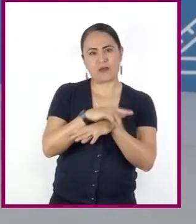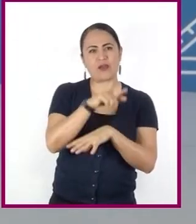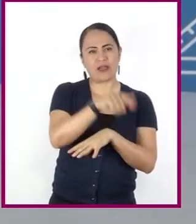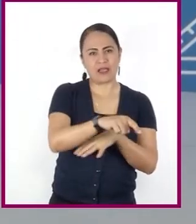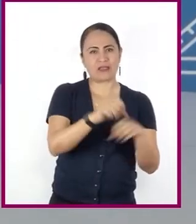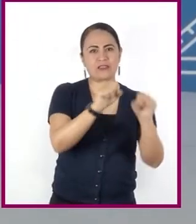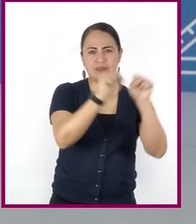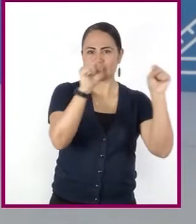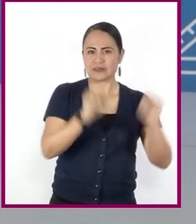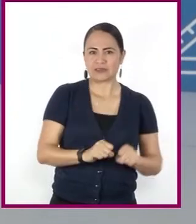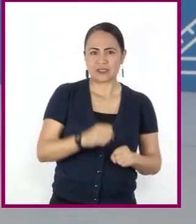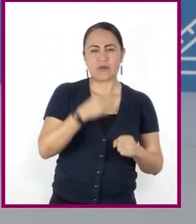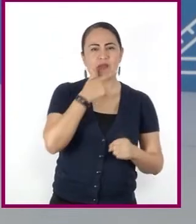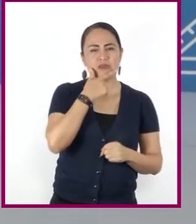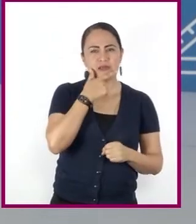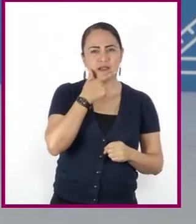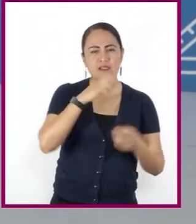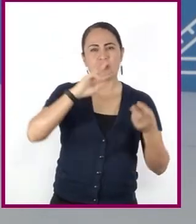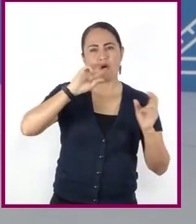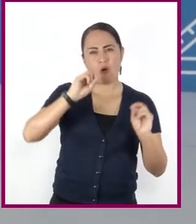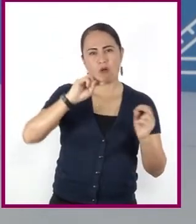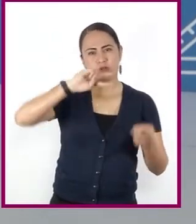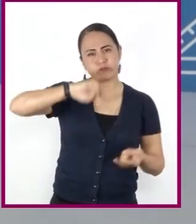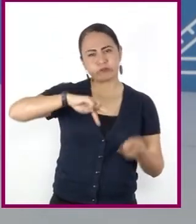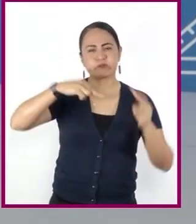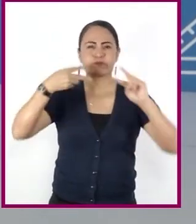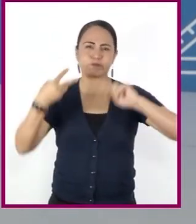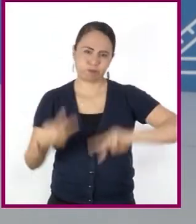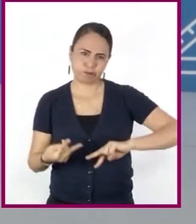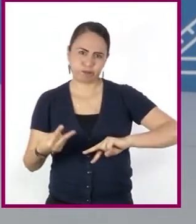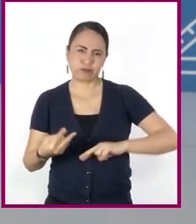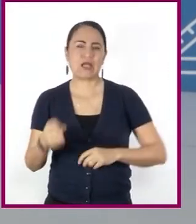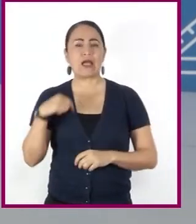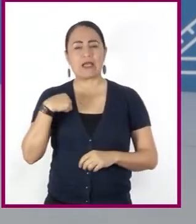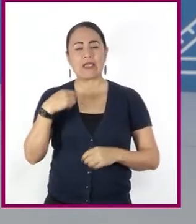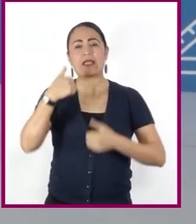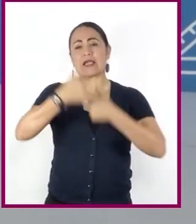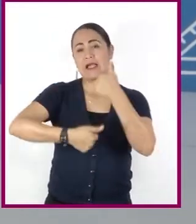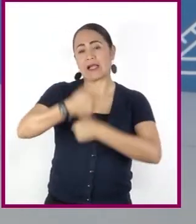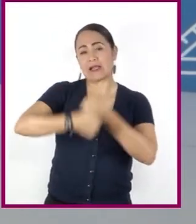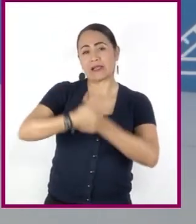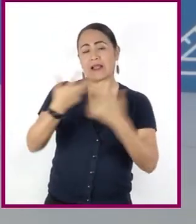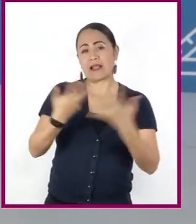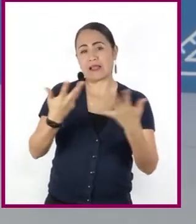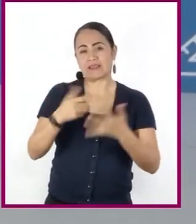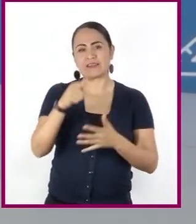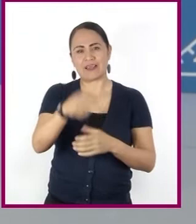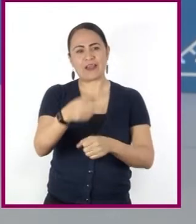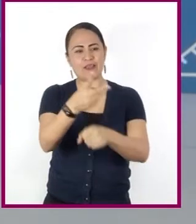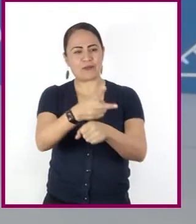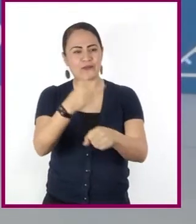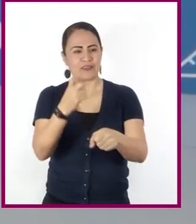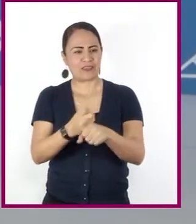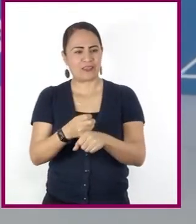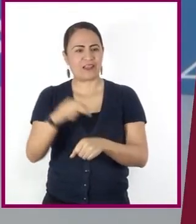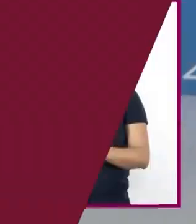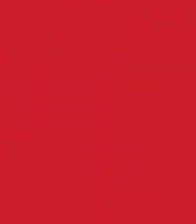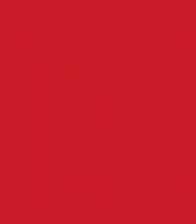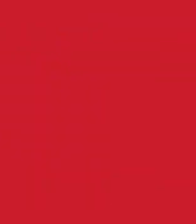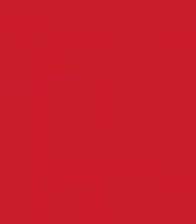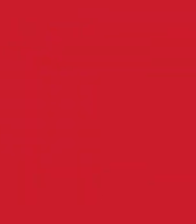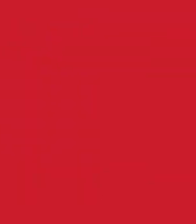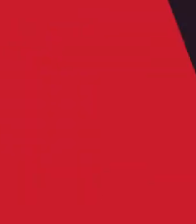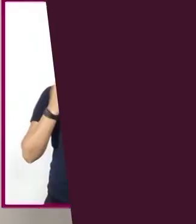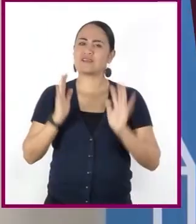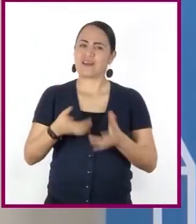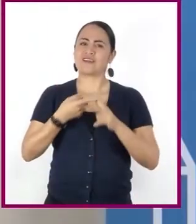sistema inglés o viceversa. Para llevar a cabo nuestra carrera, quiero invitar a Nadia. Ella será nuestra